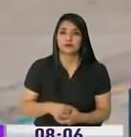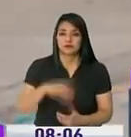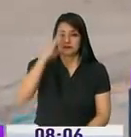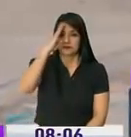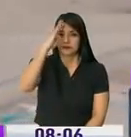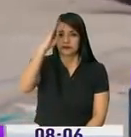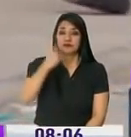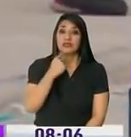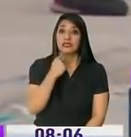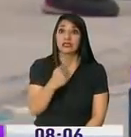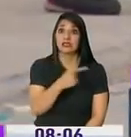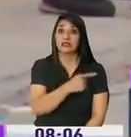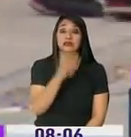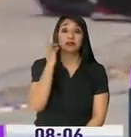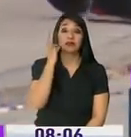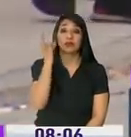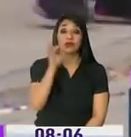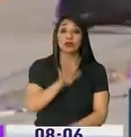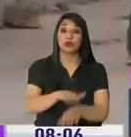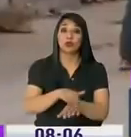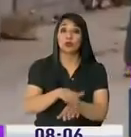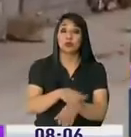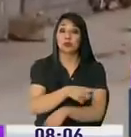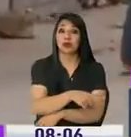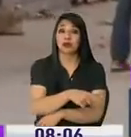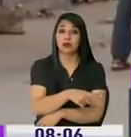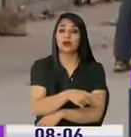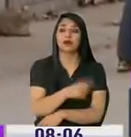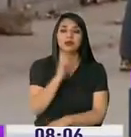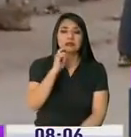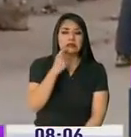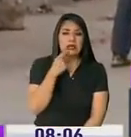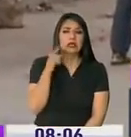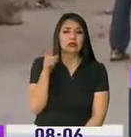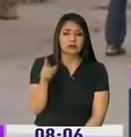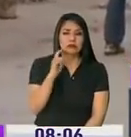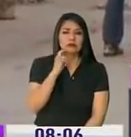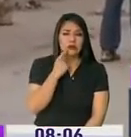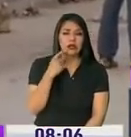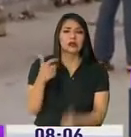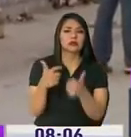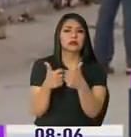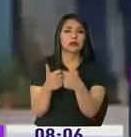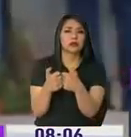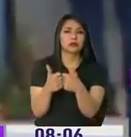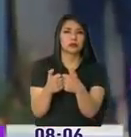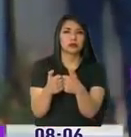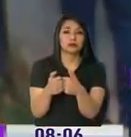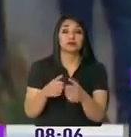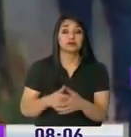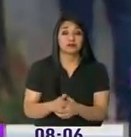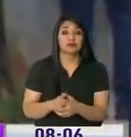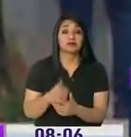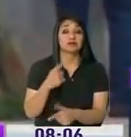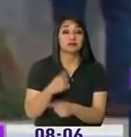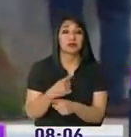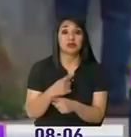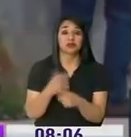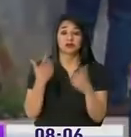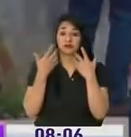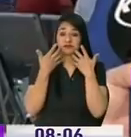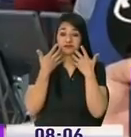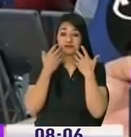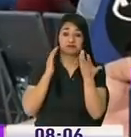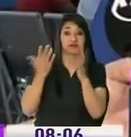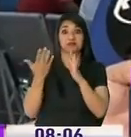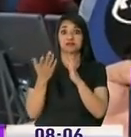responsable del asesinato se lava a su novio con una víctima situación que le habría hecho perder los estribos